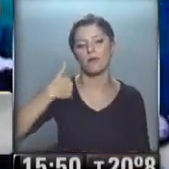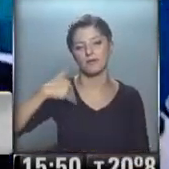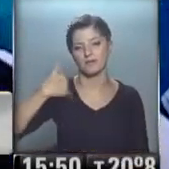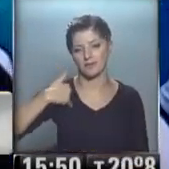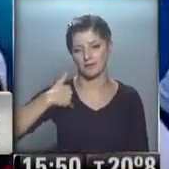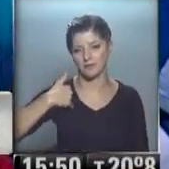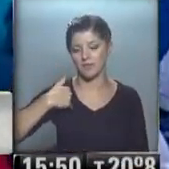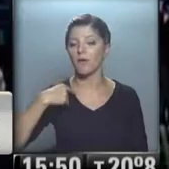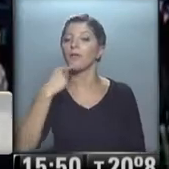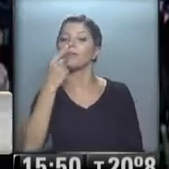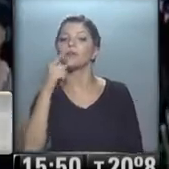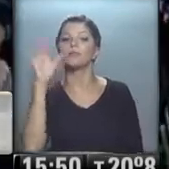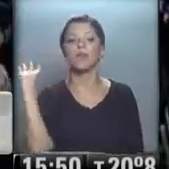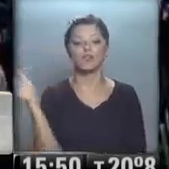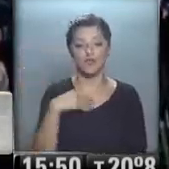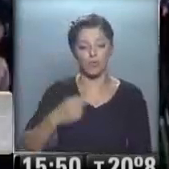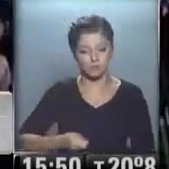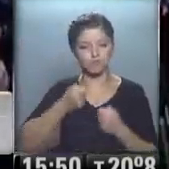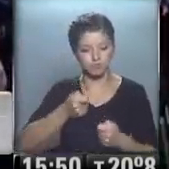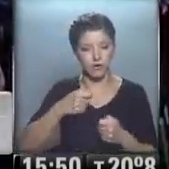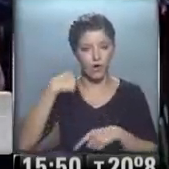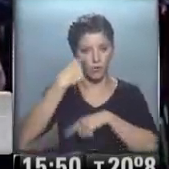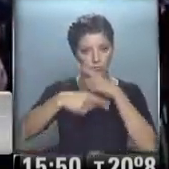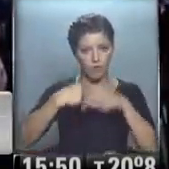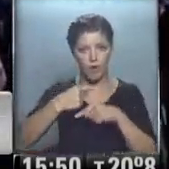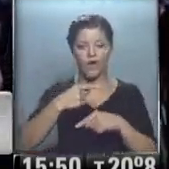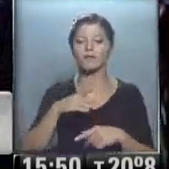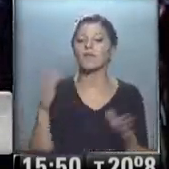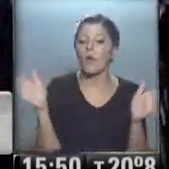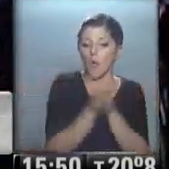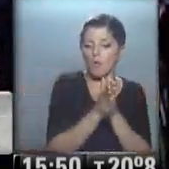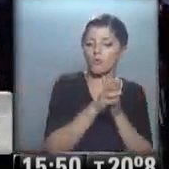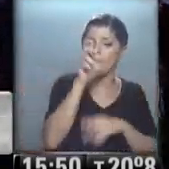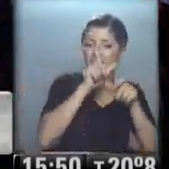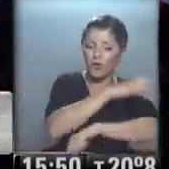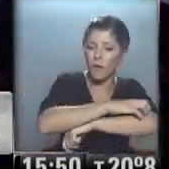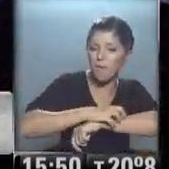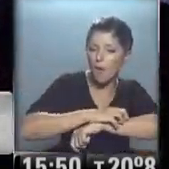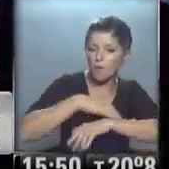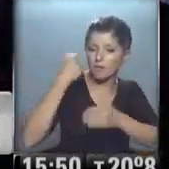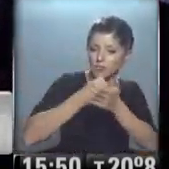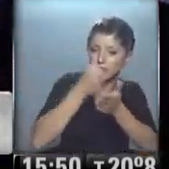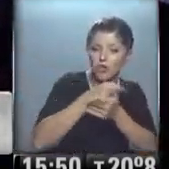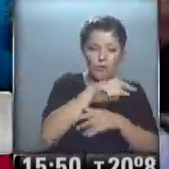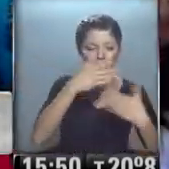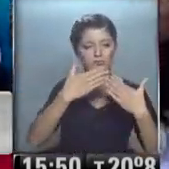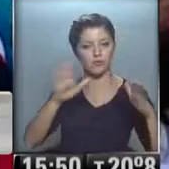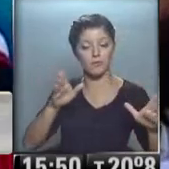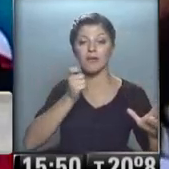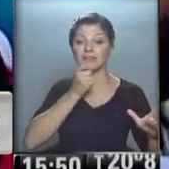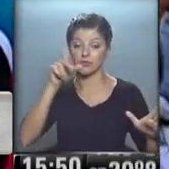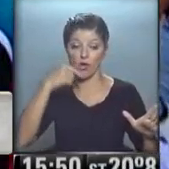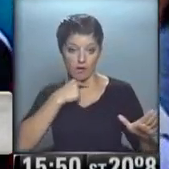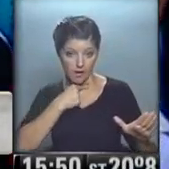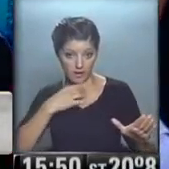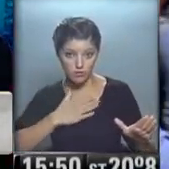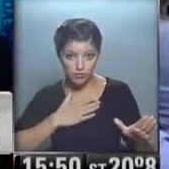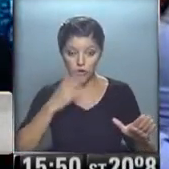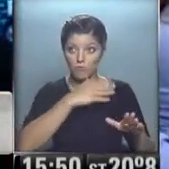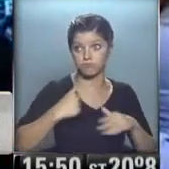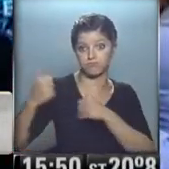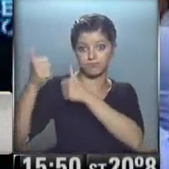nadie me impedirá servir a Jesucristo y a su iglesia, luchando junto a los pobres por su liberación, si el Señor me concede el privilegio que no merezco